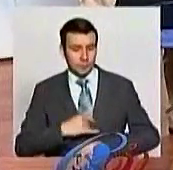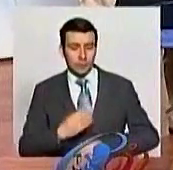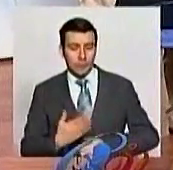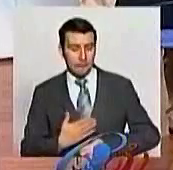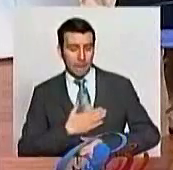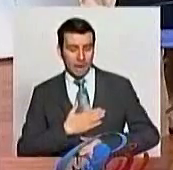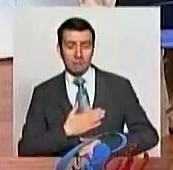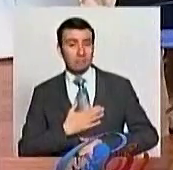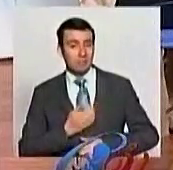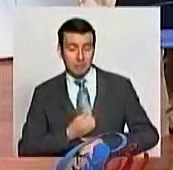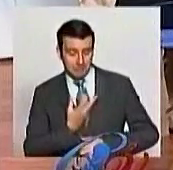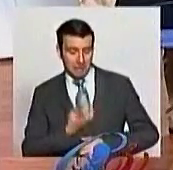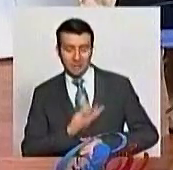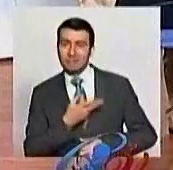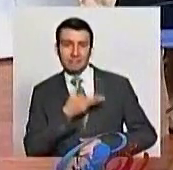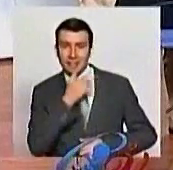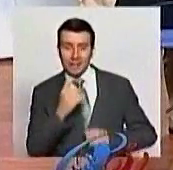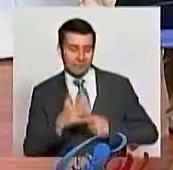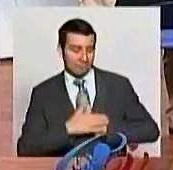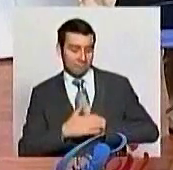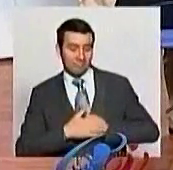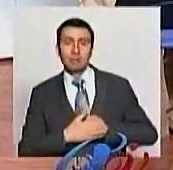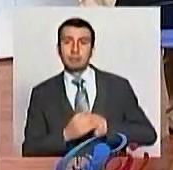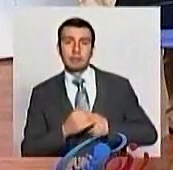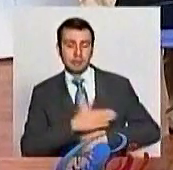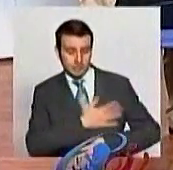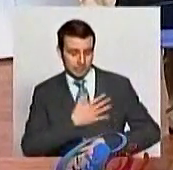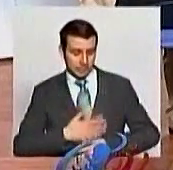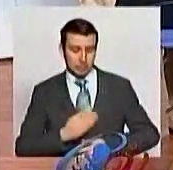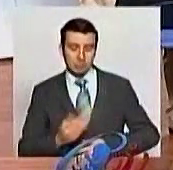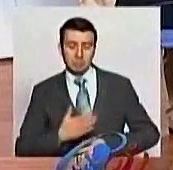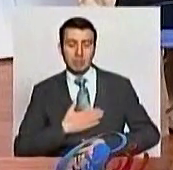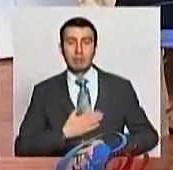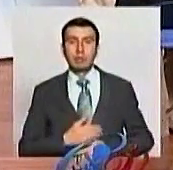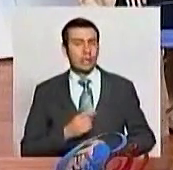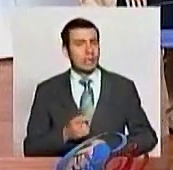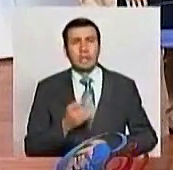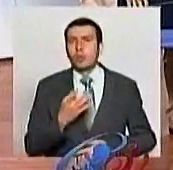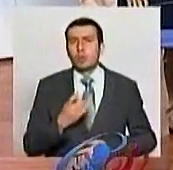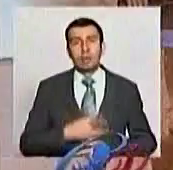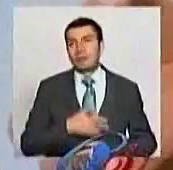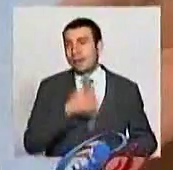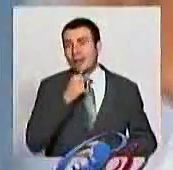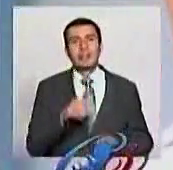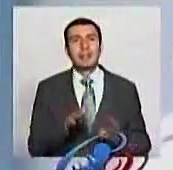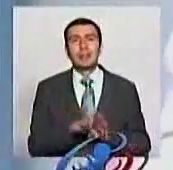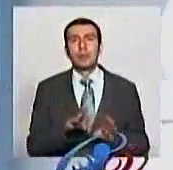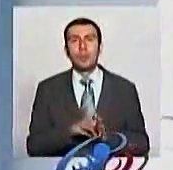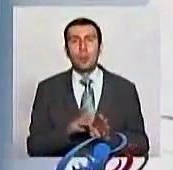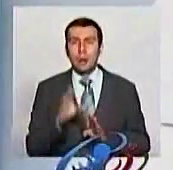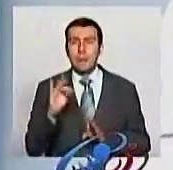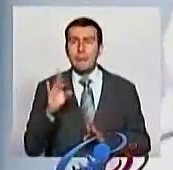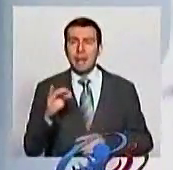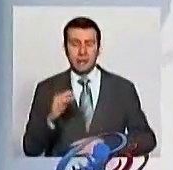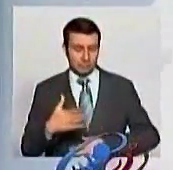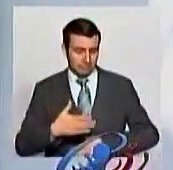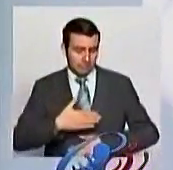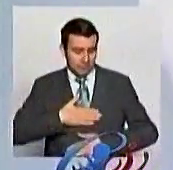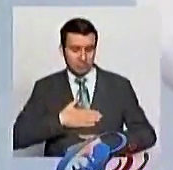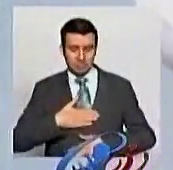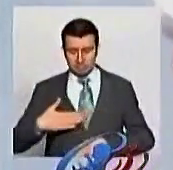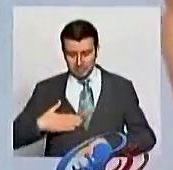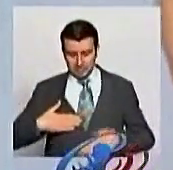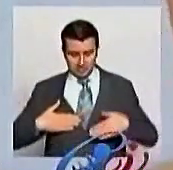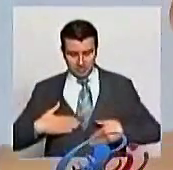es importante que ustedes lo conozcan y que sepan que esto no duele, que es como un pegantico, pues, ¿cierto? Como un